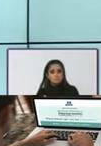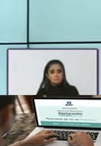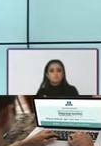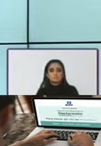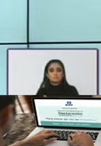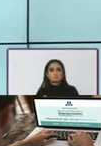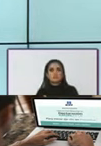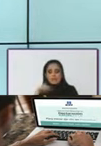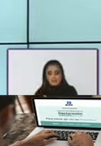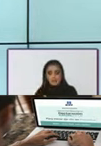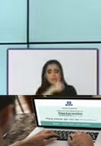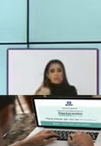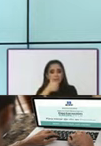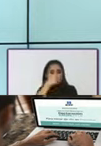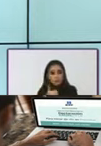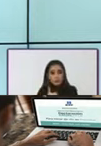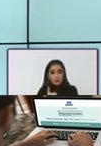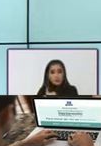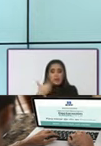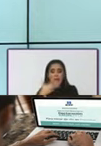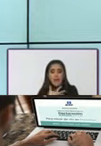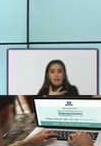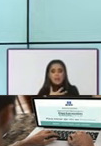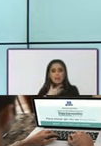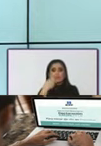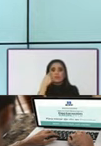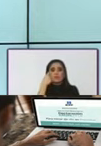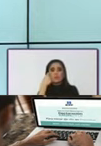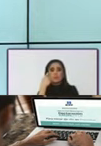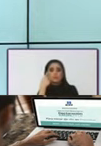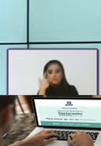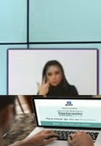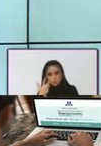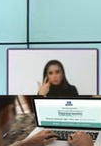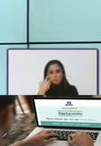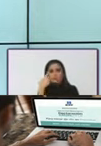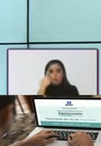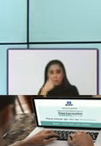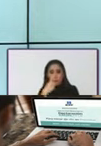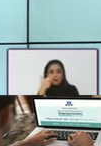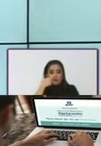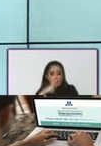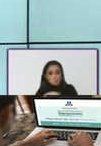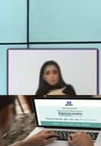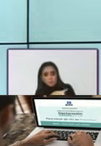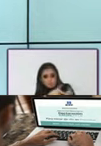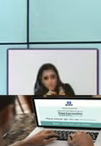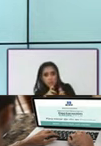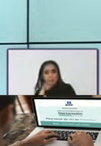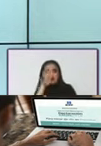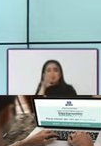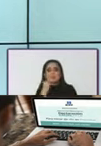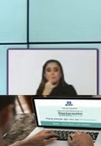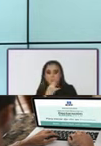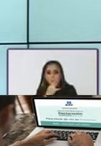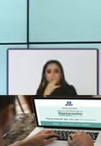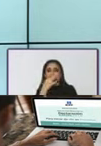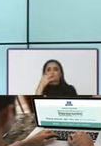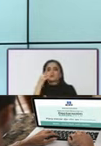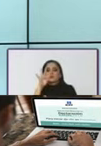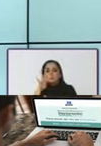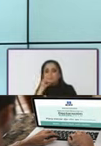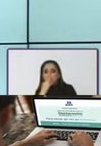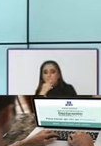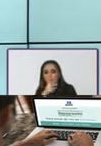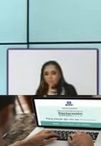En la ciudad se comete un delito con violencia cada 19 minutos. Yo les